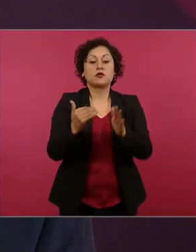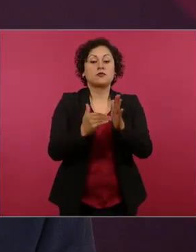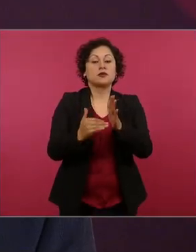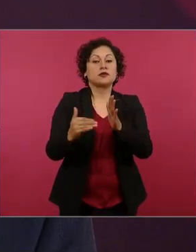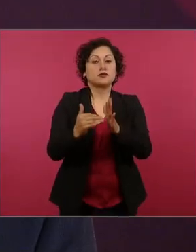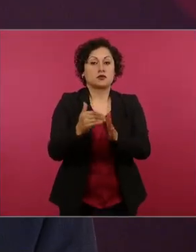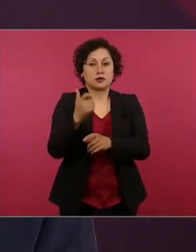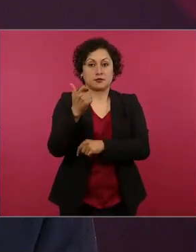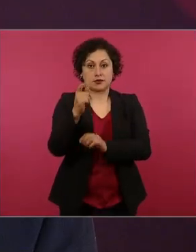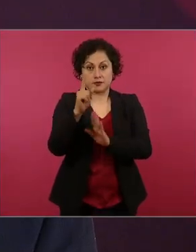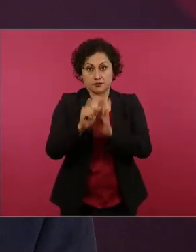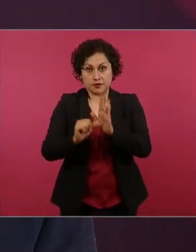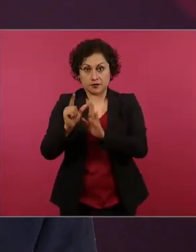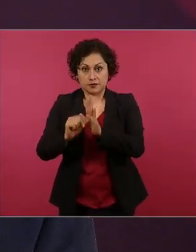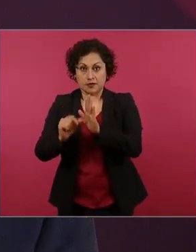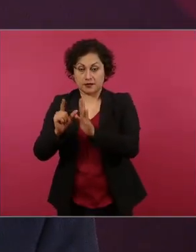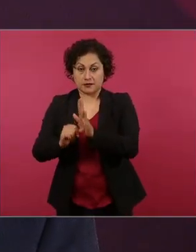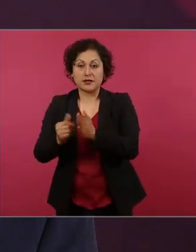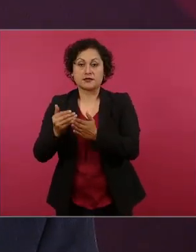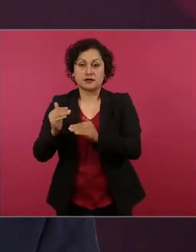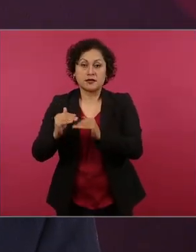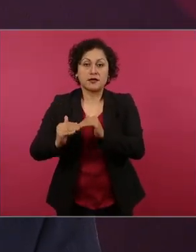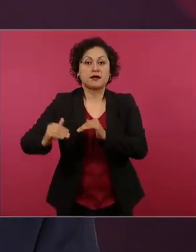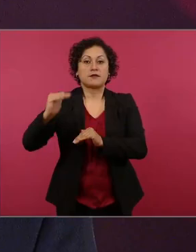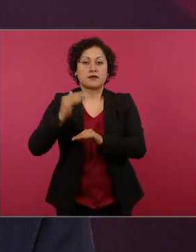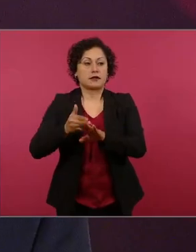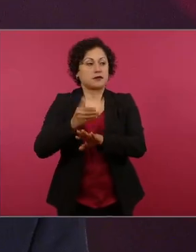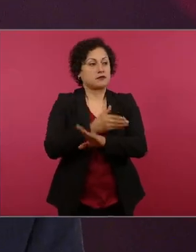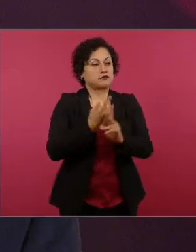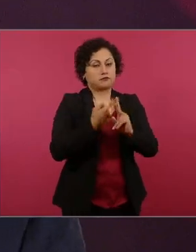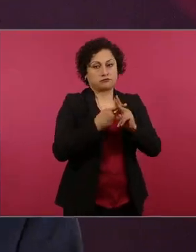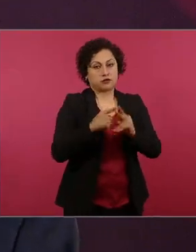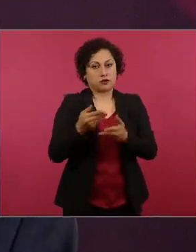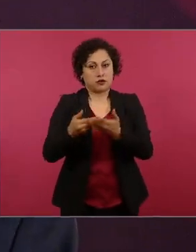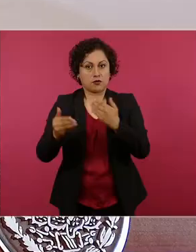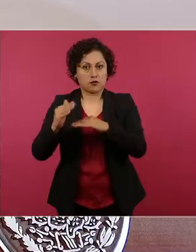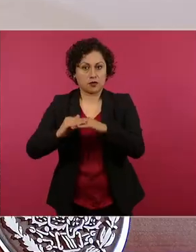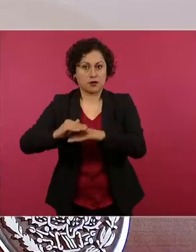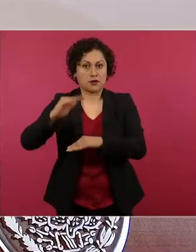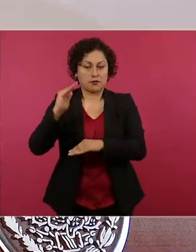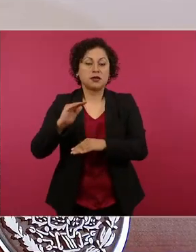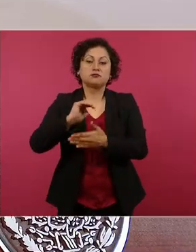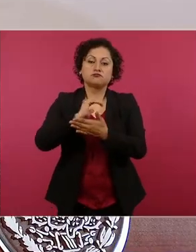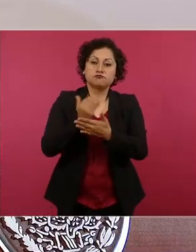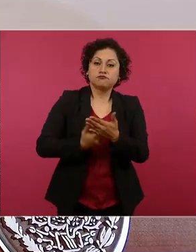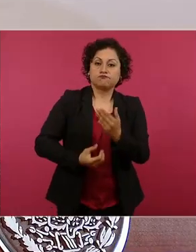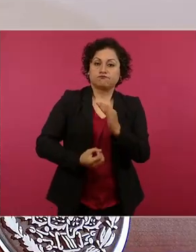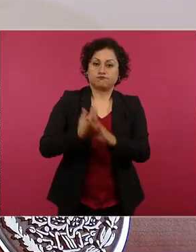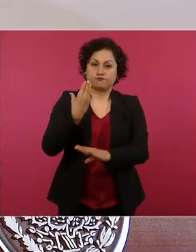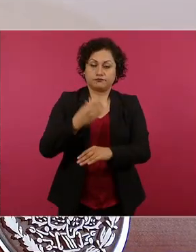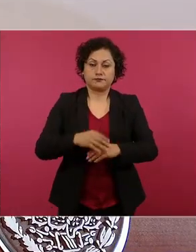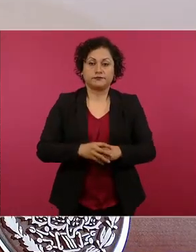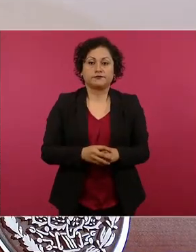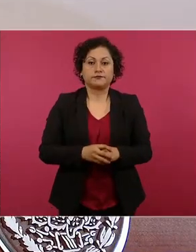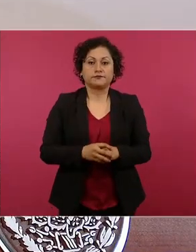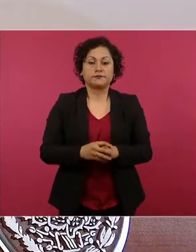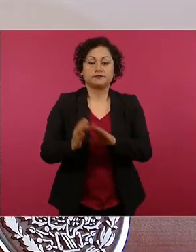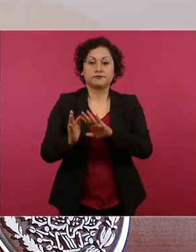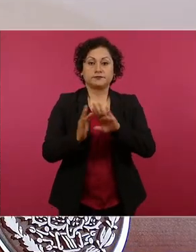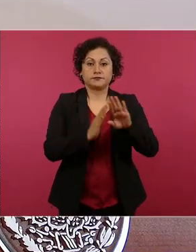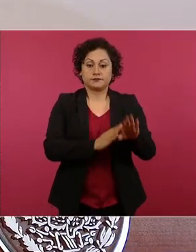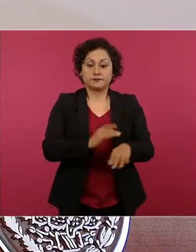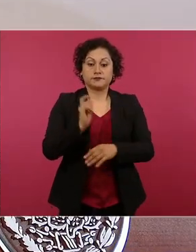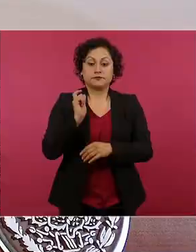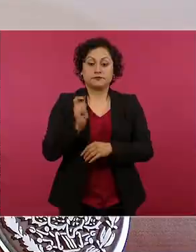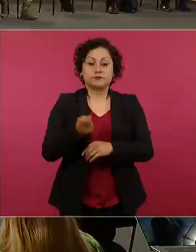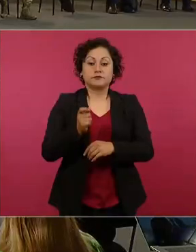55 millones de pesos mensuales más que cuando inició la administración, producto de 147 nuevas contrataciones. La que sigue, por favor.